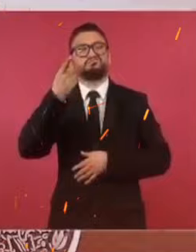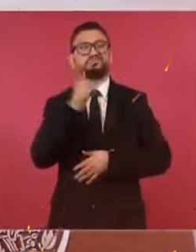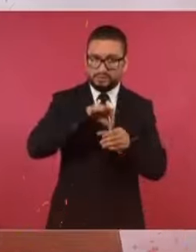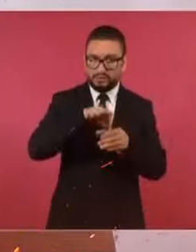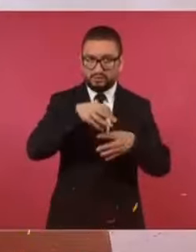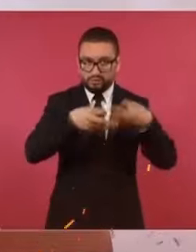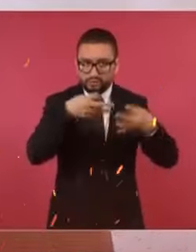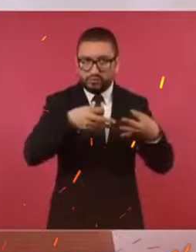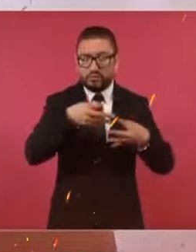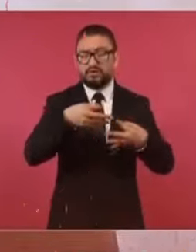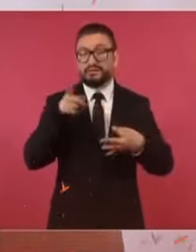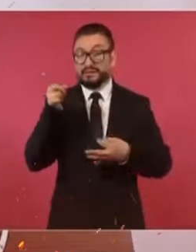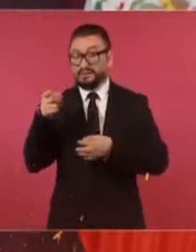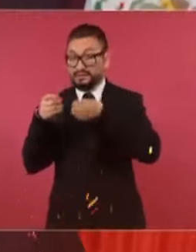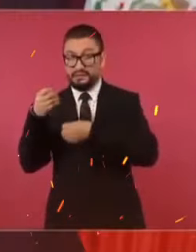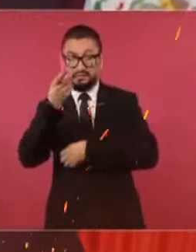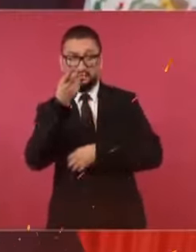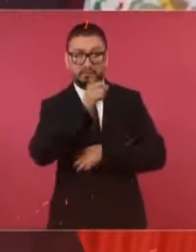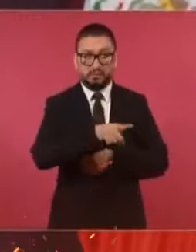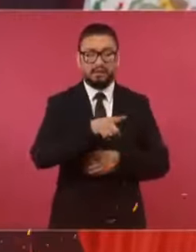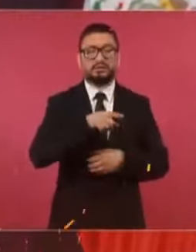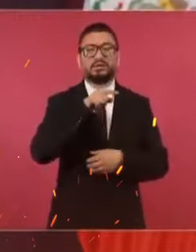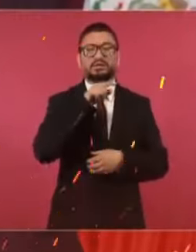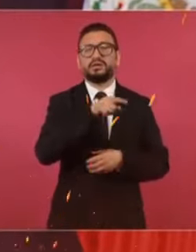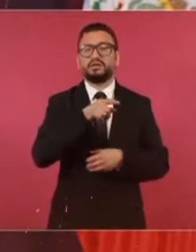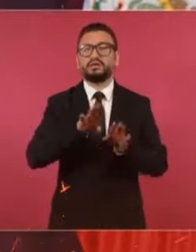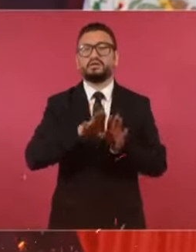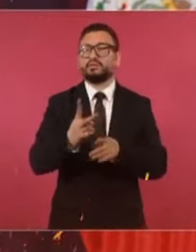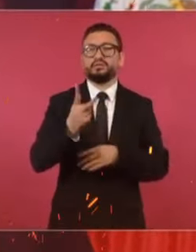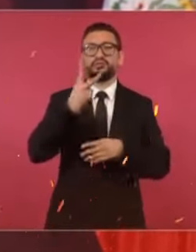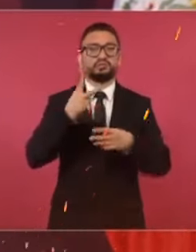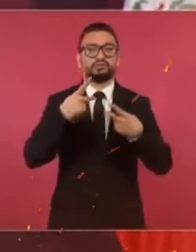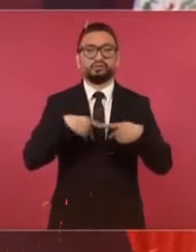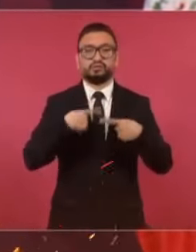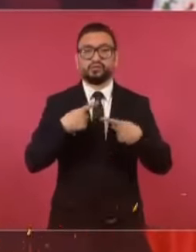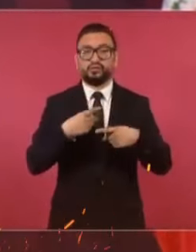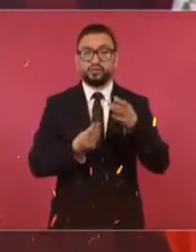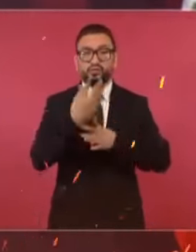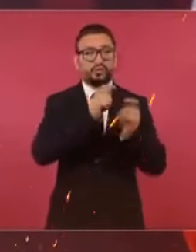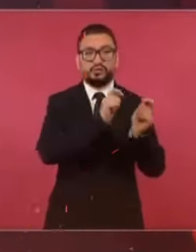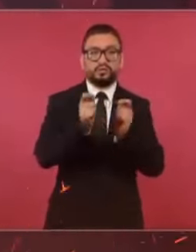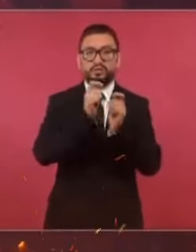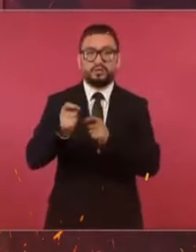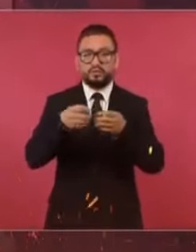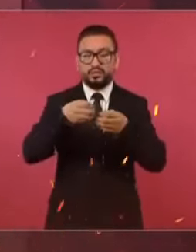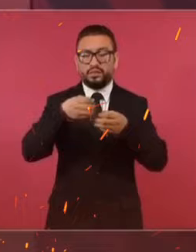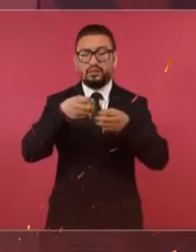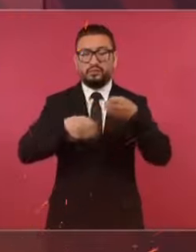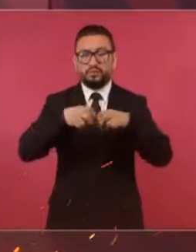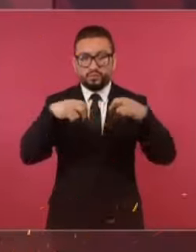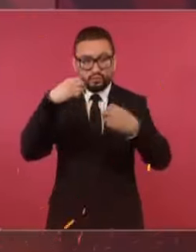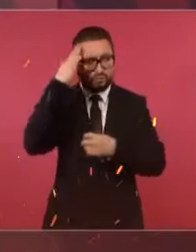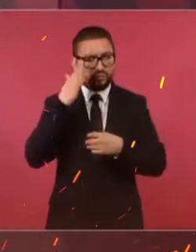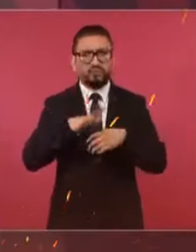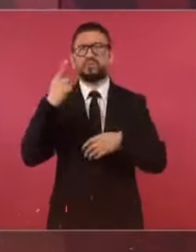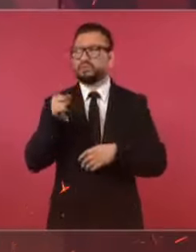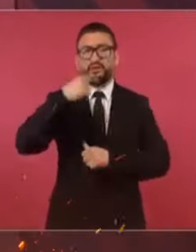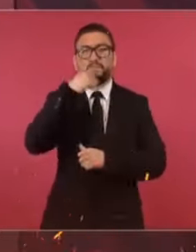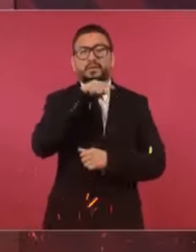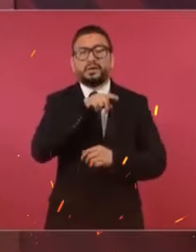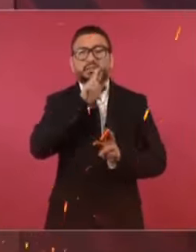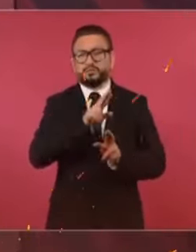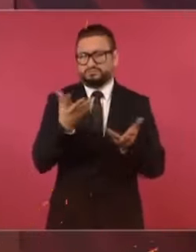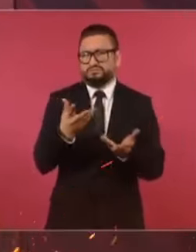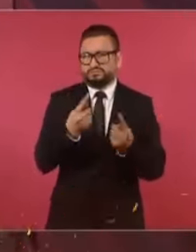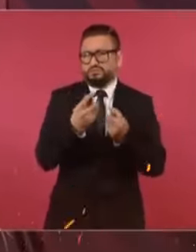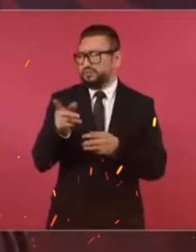Electoral que se nombre a dos nuevos magistrados. ¿Y con qué facultad? ¿Qué